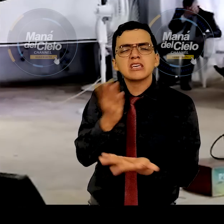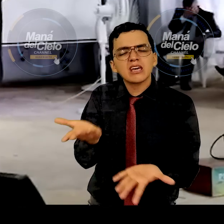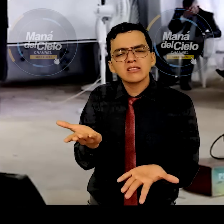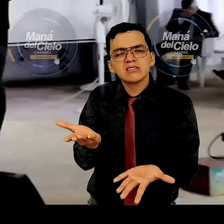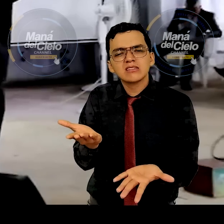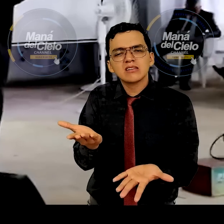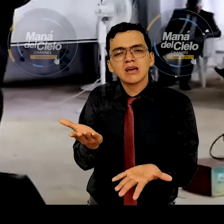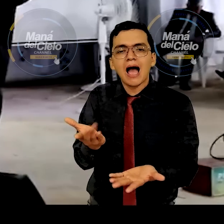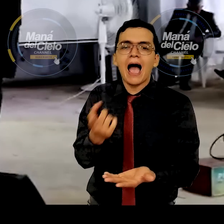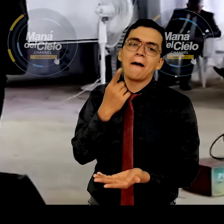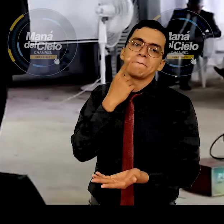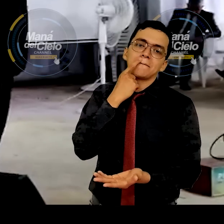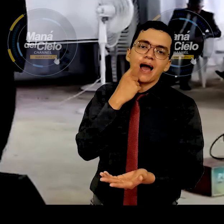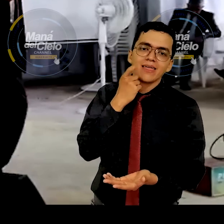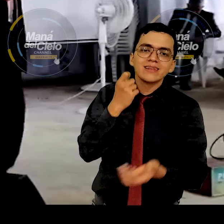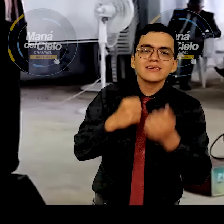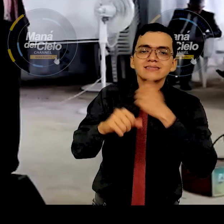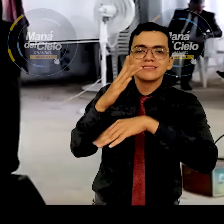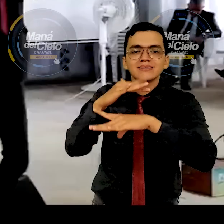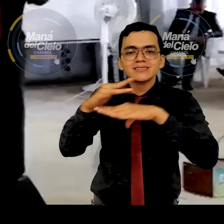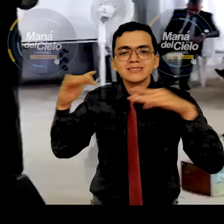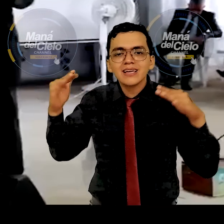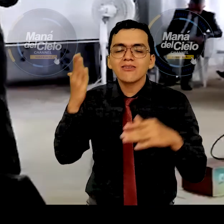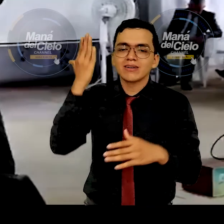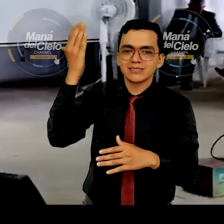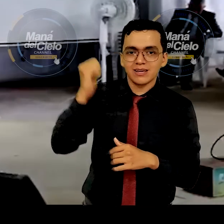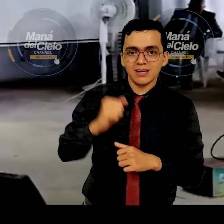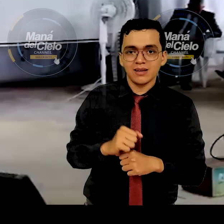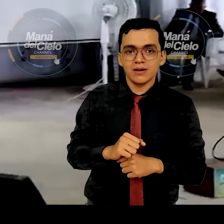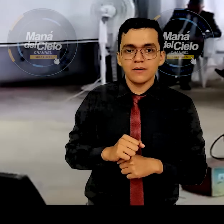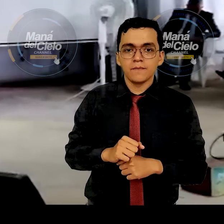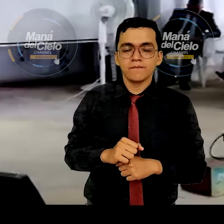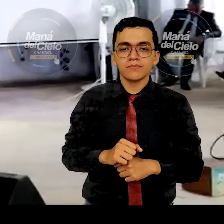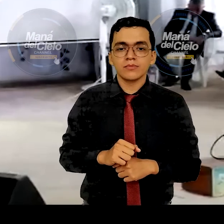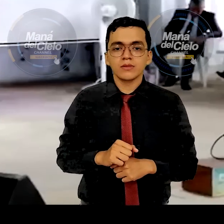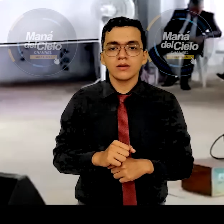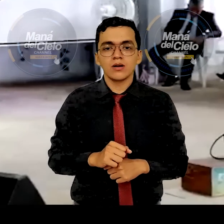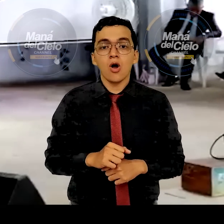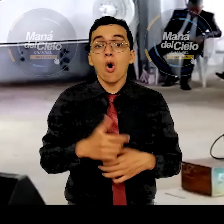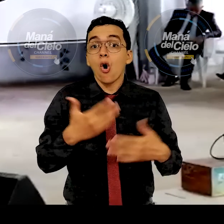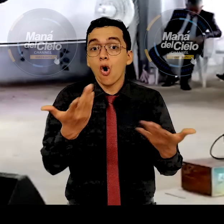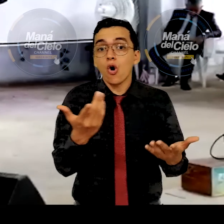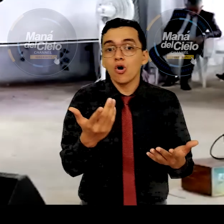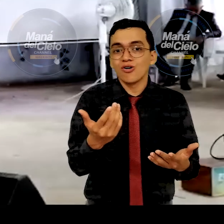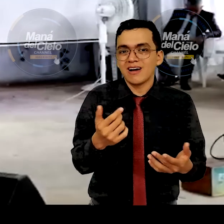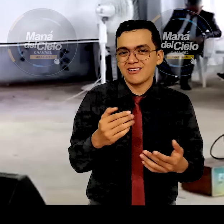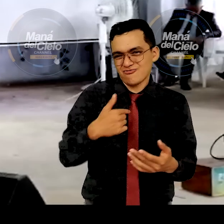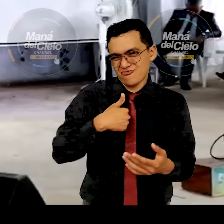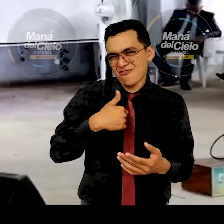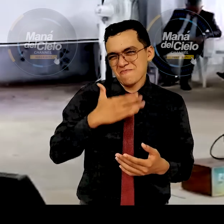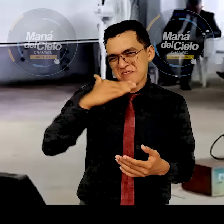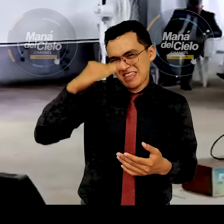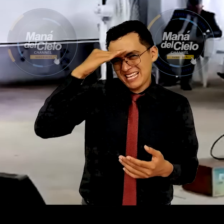Vuestro Padre Celestial. Sí, y ustedes han visto, yo vivo en la ciudad de las flores, ahora en Medellín,